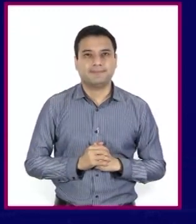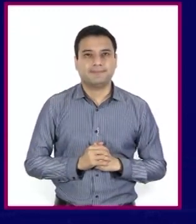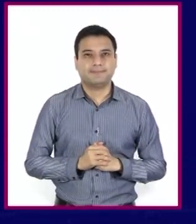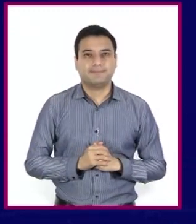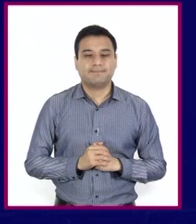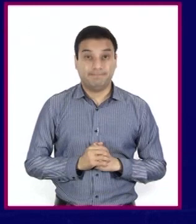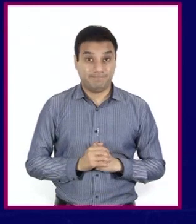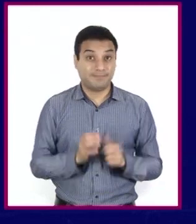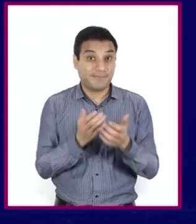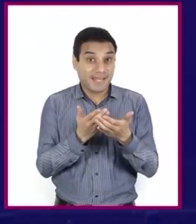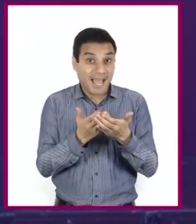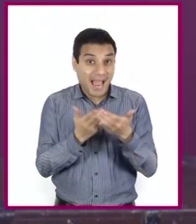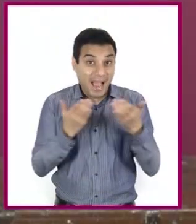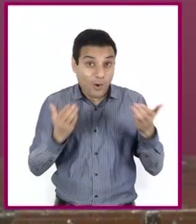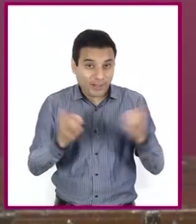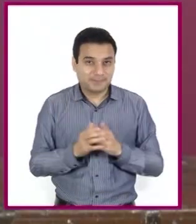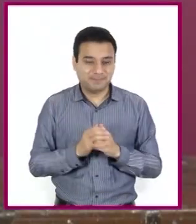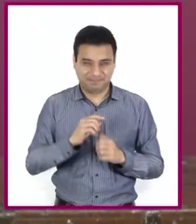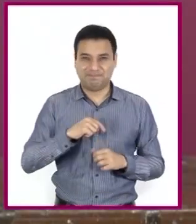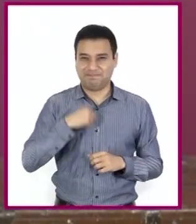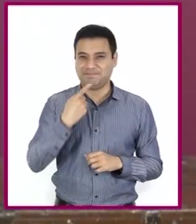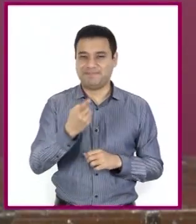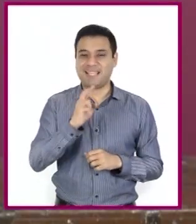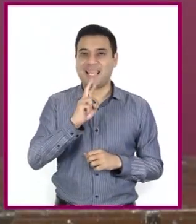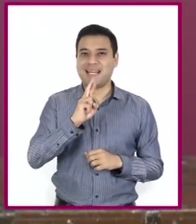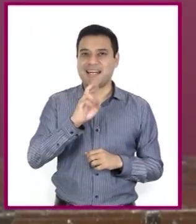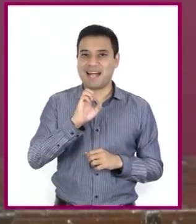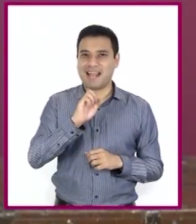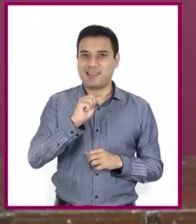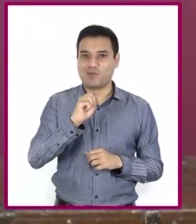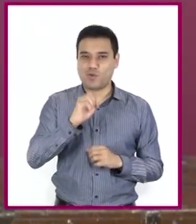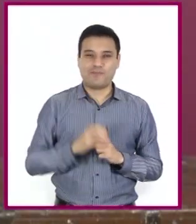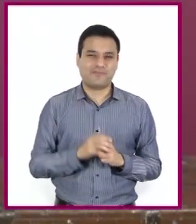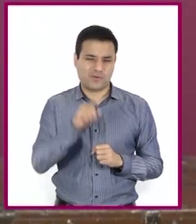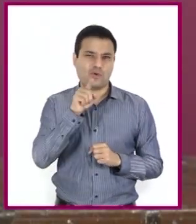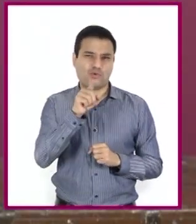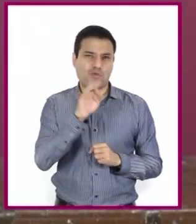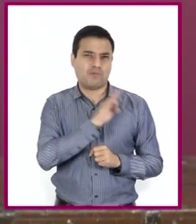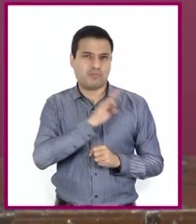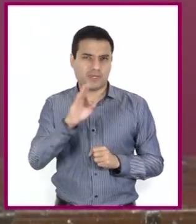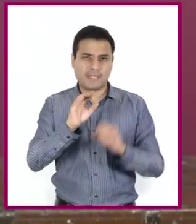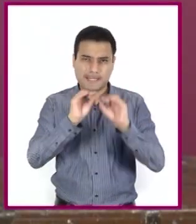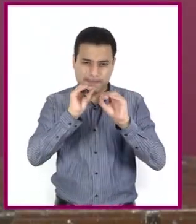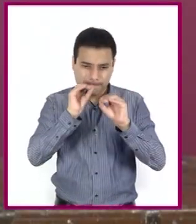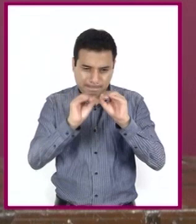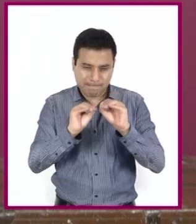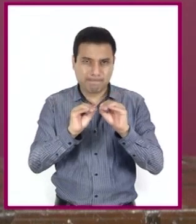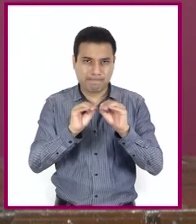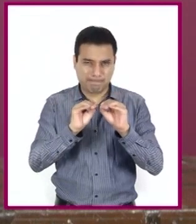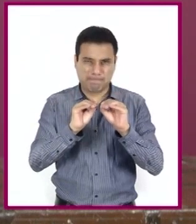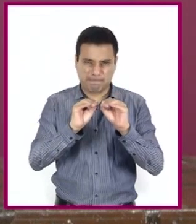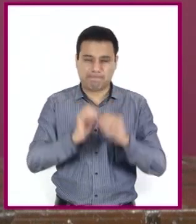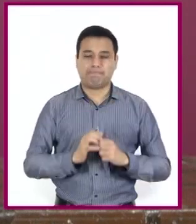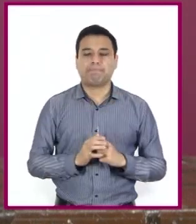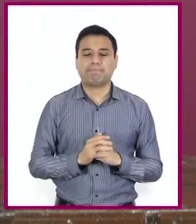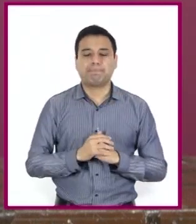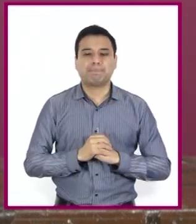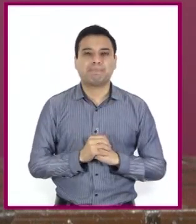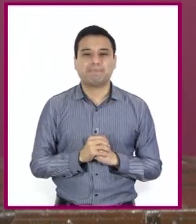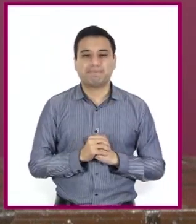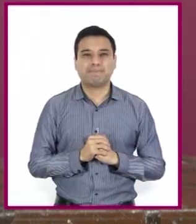Es momento de proponerles un reto, el cual podrán ir construyendo a lo largo de las sesiones de esta